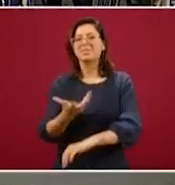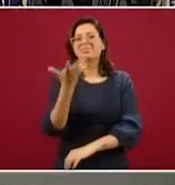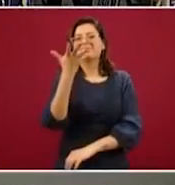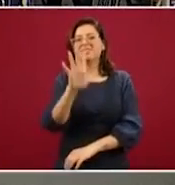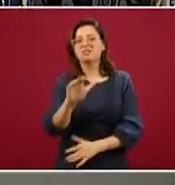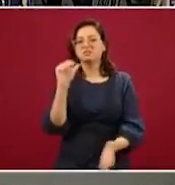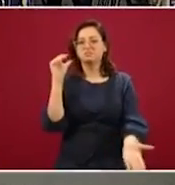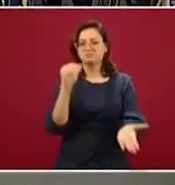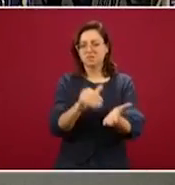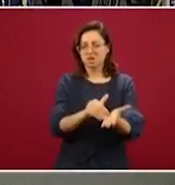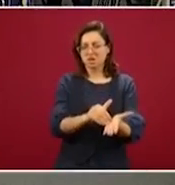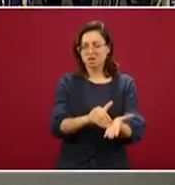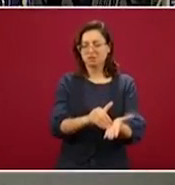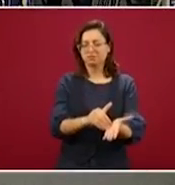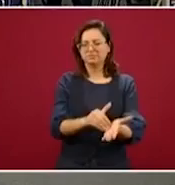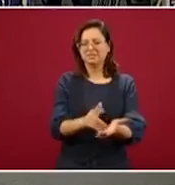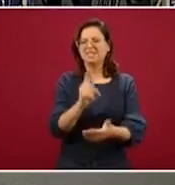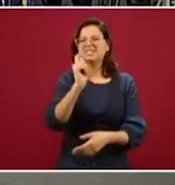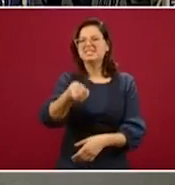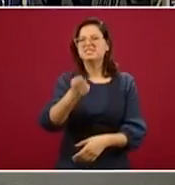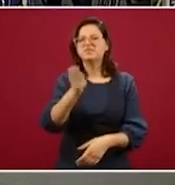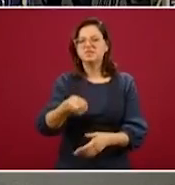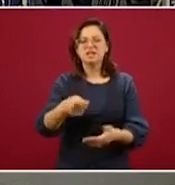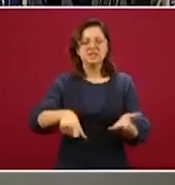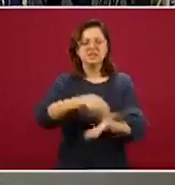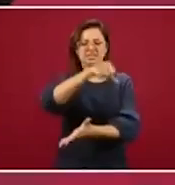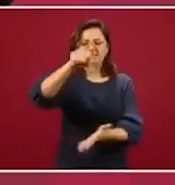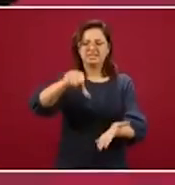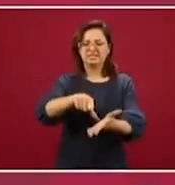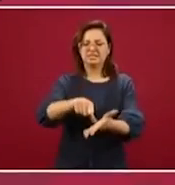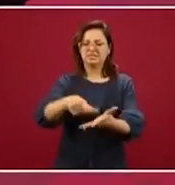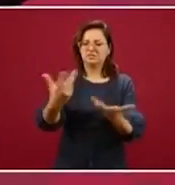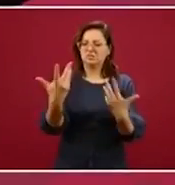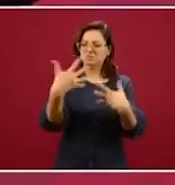un centro integrador es una comunidad